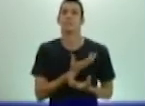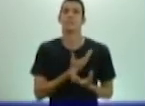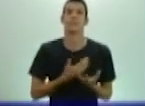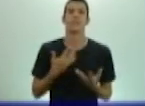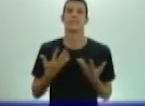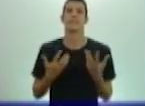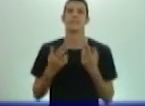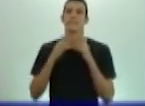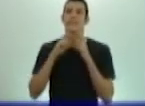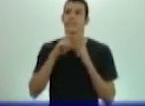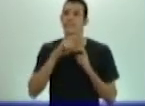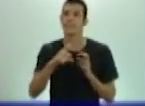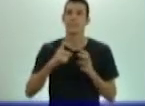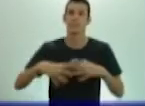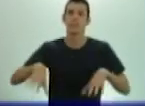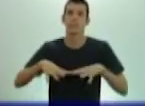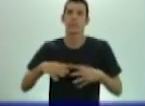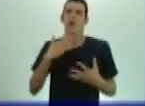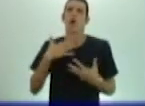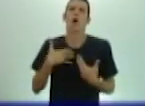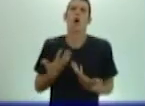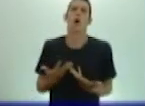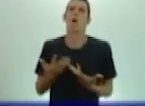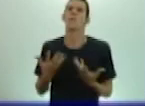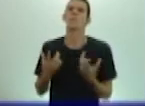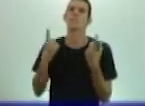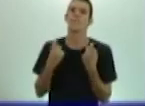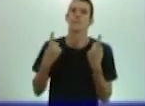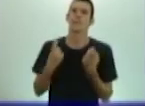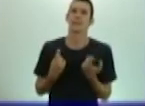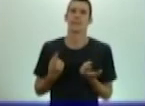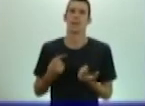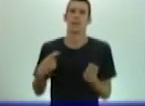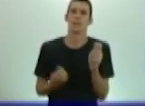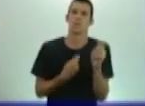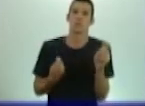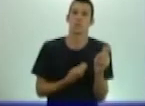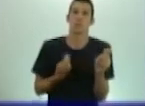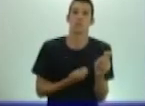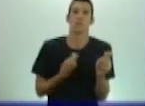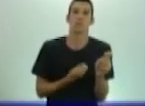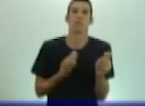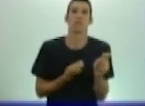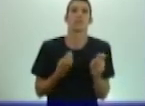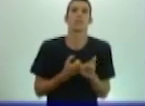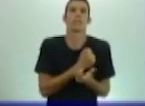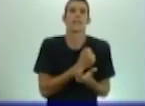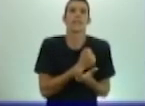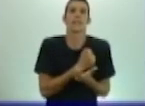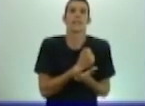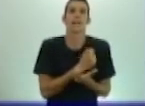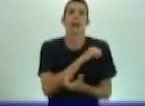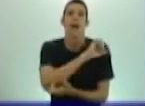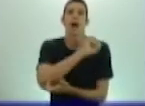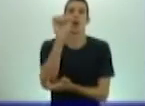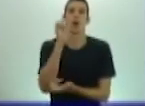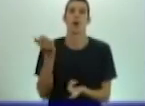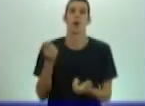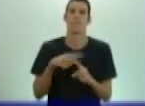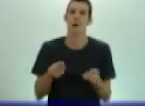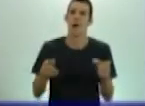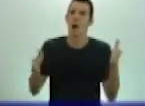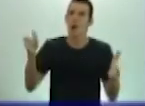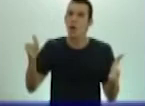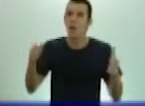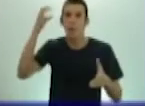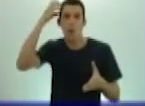inquietudes, también estaba un poco que forzando a este gobierno provisional para que respondieran a esos intereses. Es por